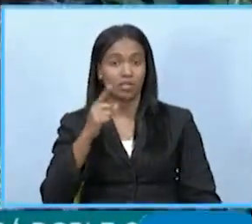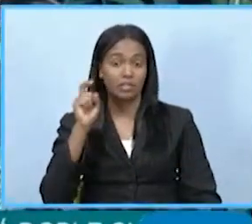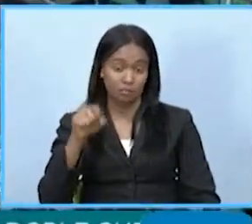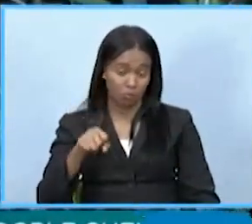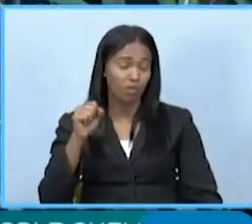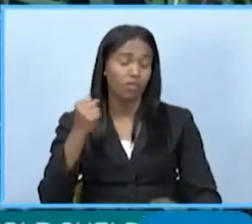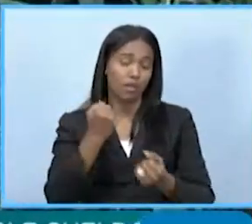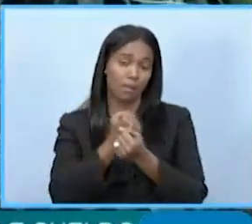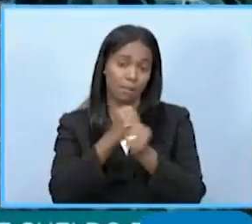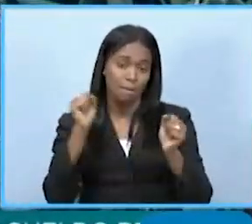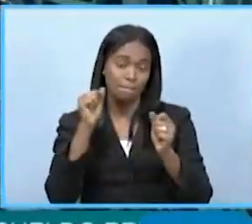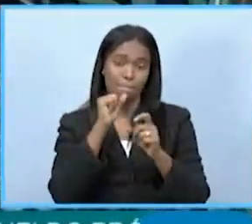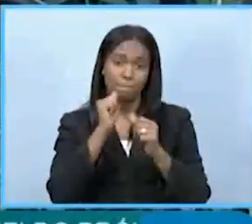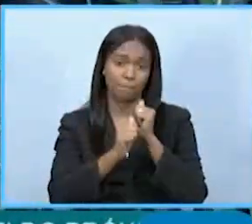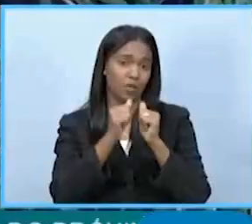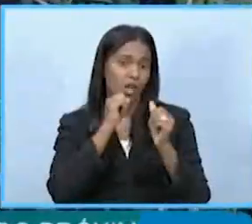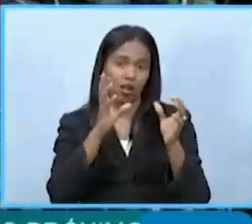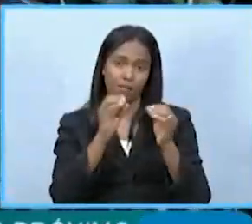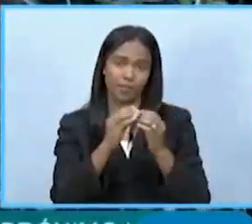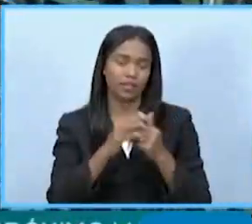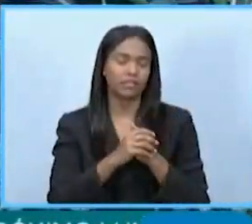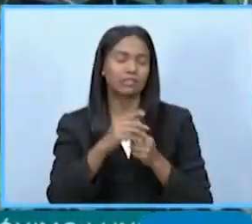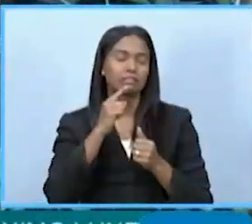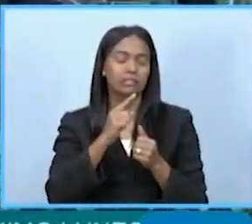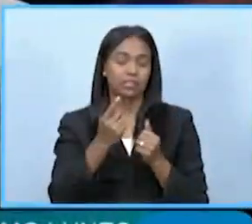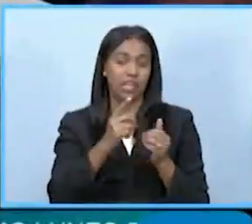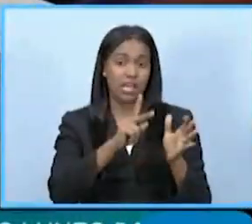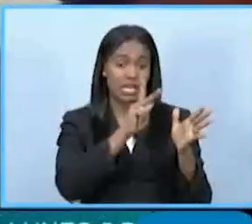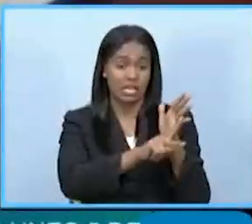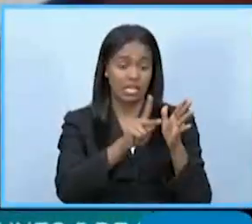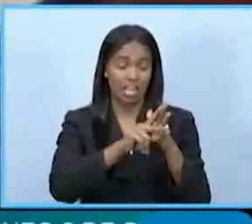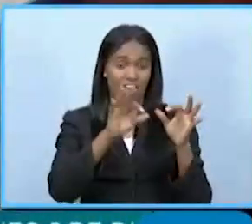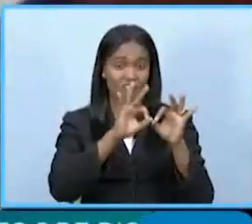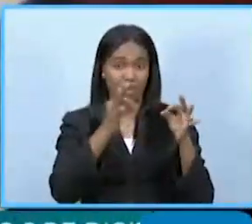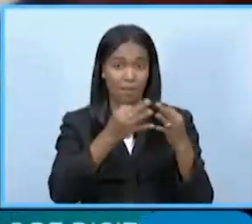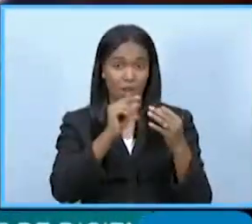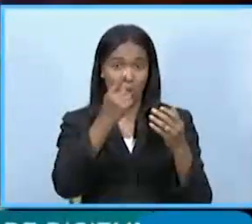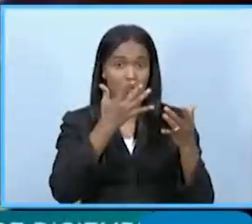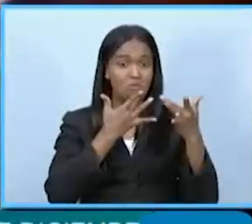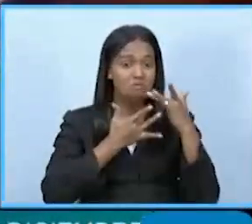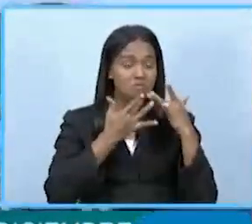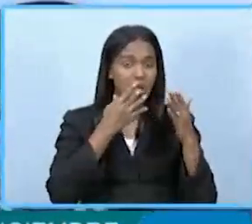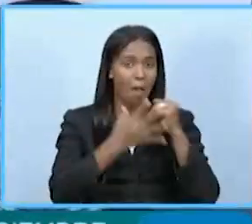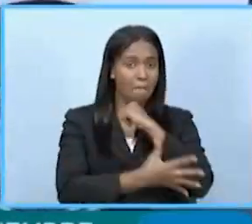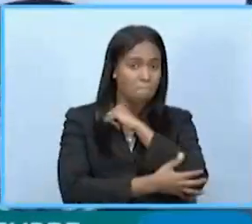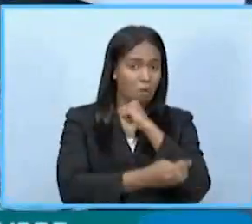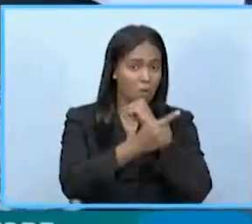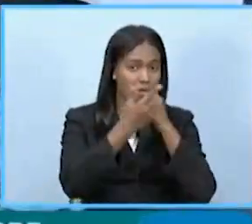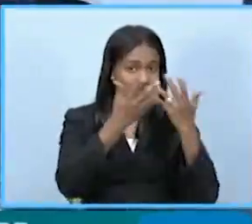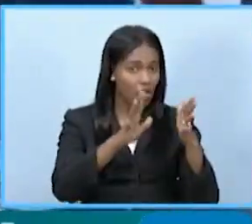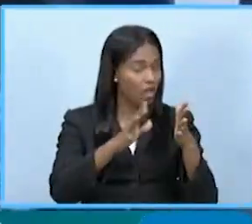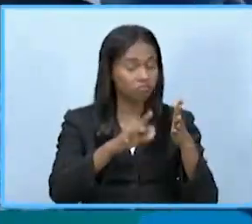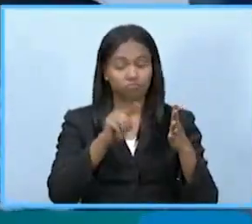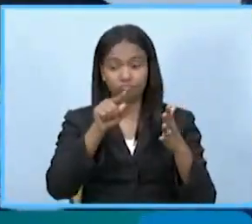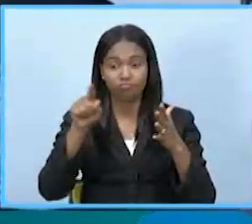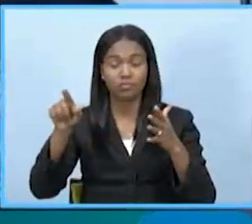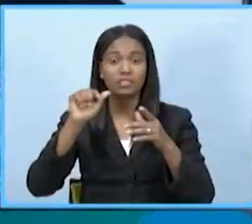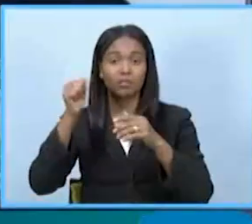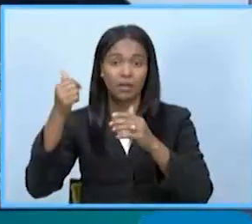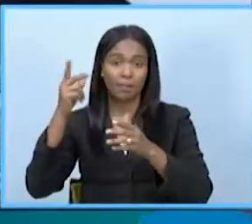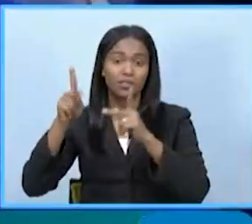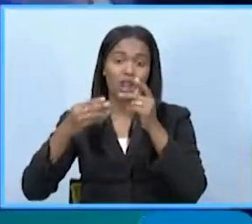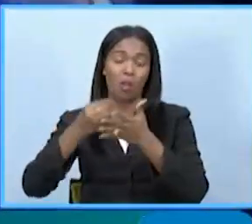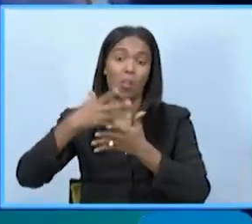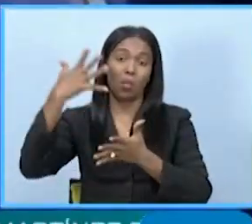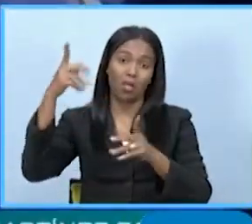violencia. Afirmaron que los feminicidios no solo afectan a las familias más carenciadas económicamente, sino también en la clase